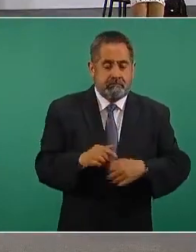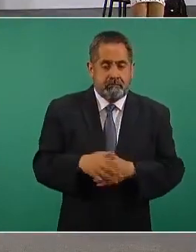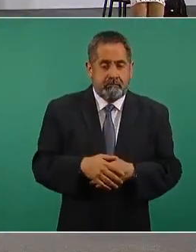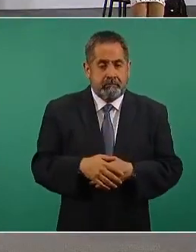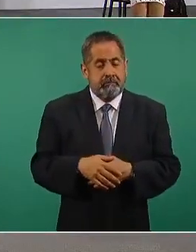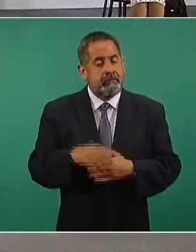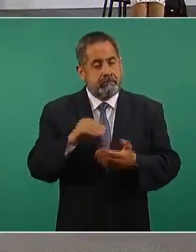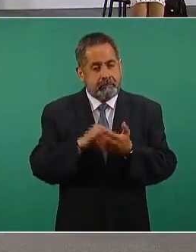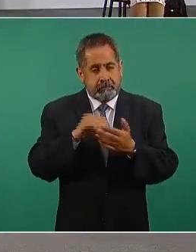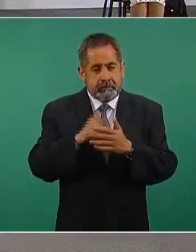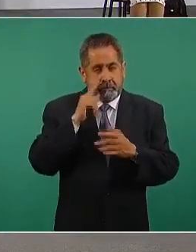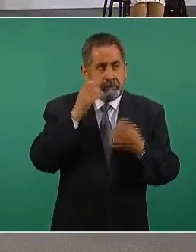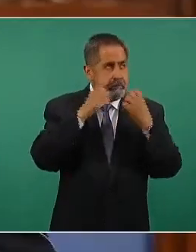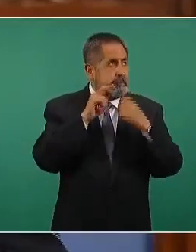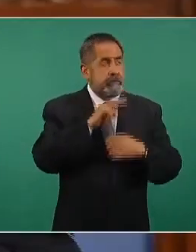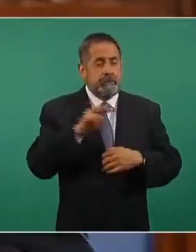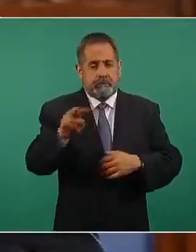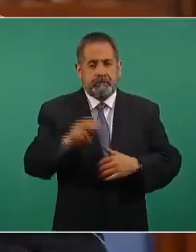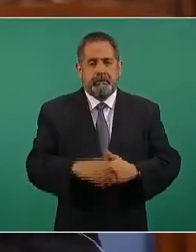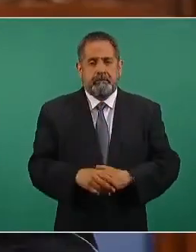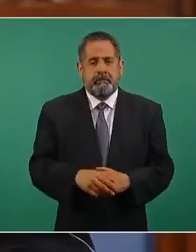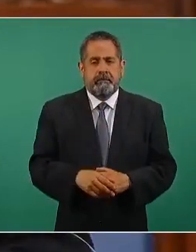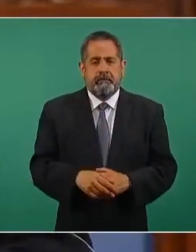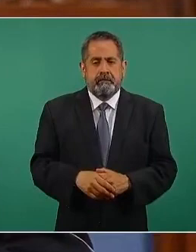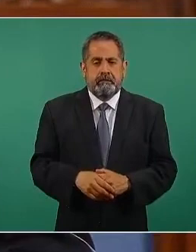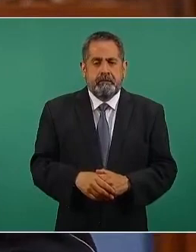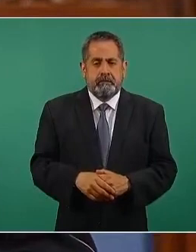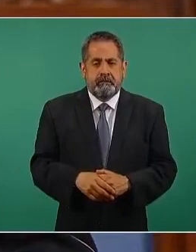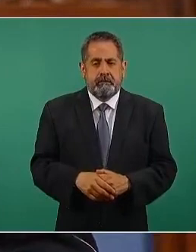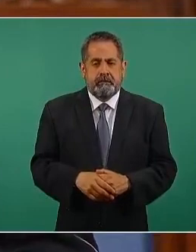al interior de los inmuebles. La que sigue, por favor.